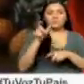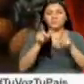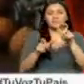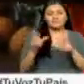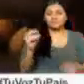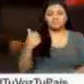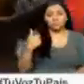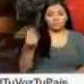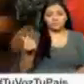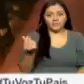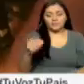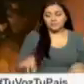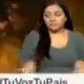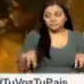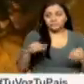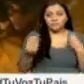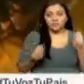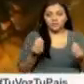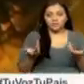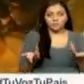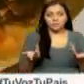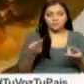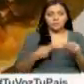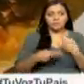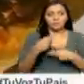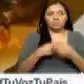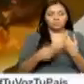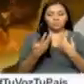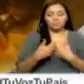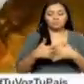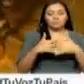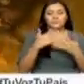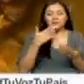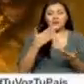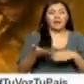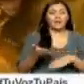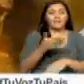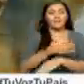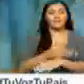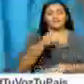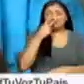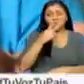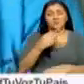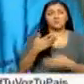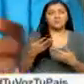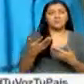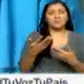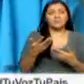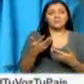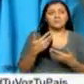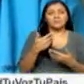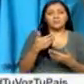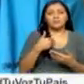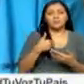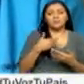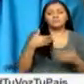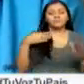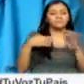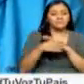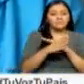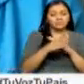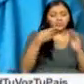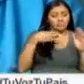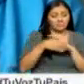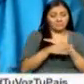tenemos recursos y facilidad, porque antes uno llegaba, no le daban mucha vuelta y todo. Yo por eso no